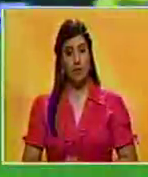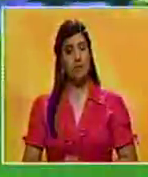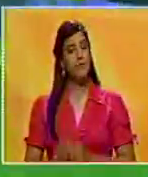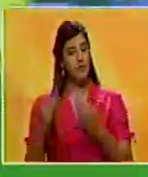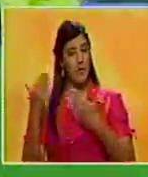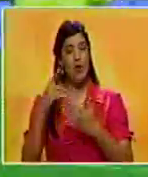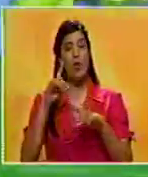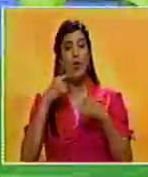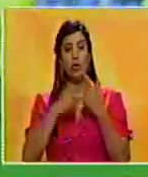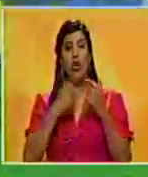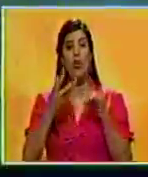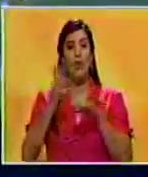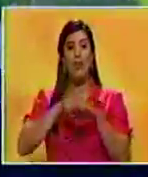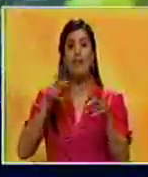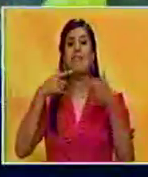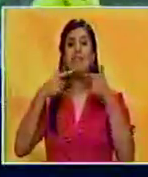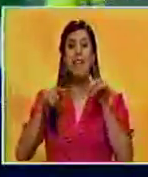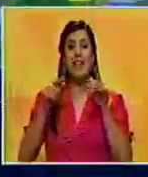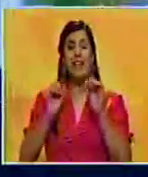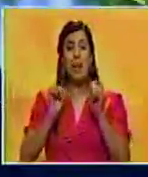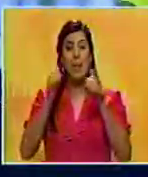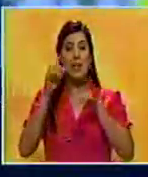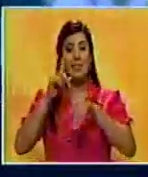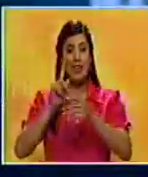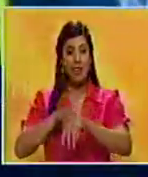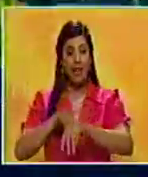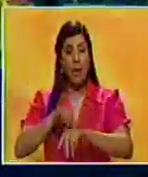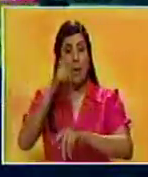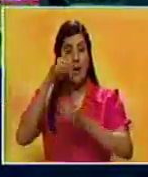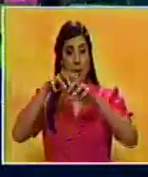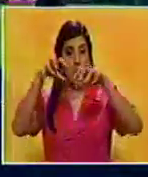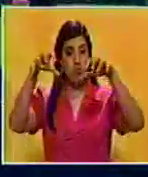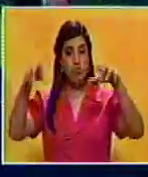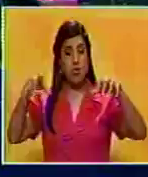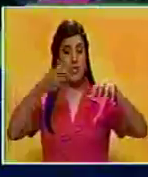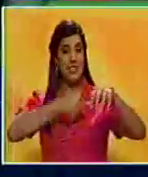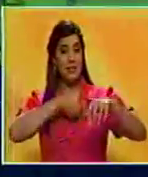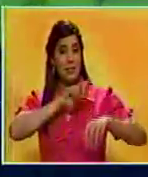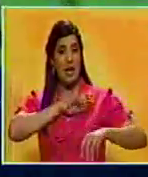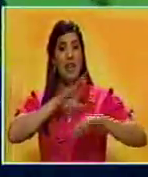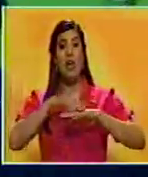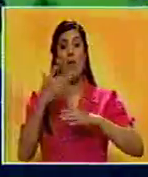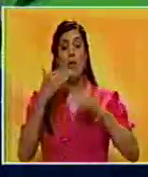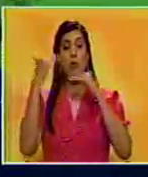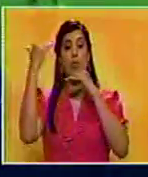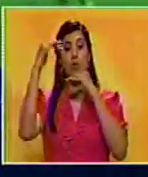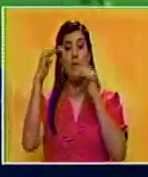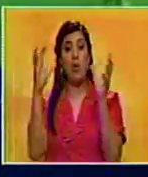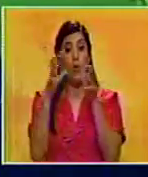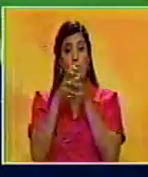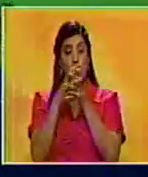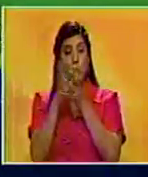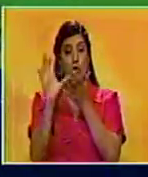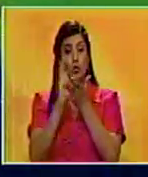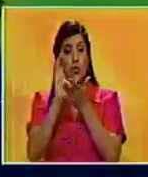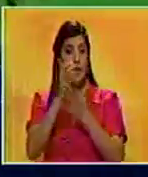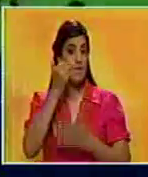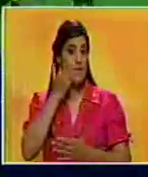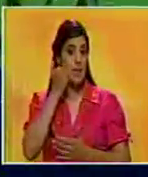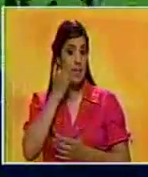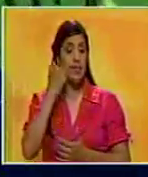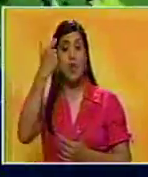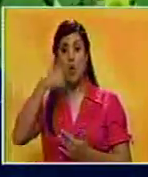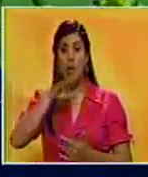El Villarreal cayó a domicilio en su estreno en la presente temporada de la Primera División de España ante el Levante en el Estadio Ciudad de Valencia. José